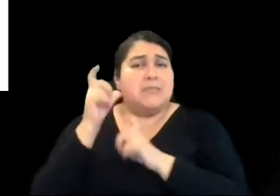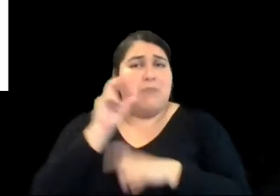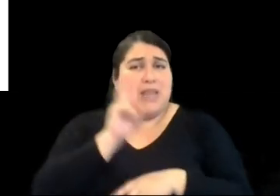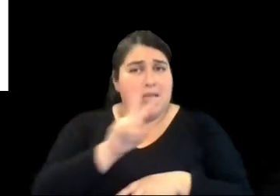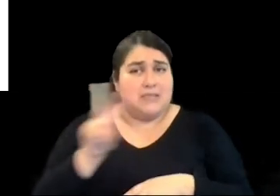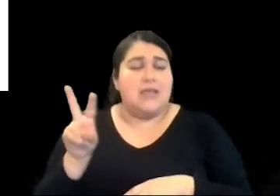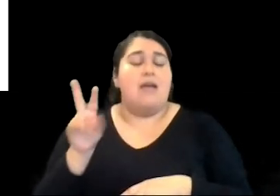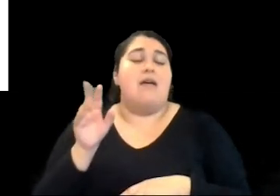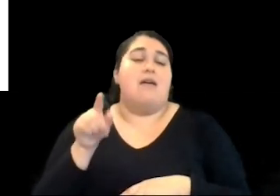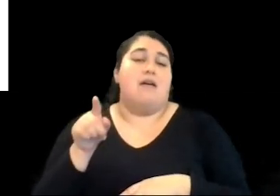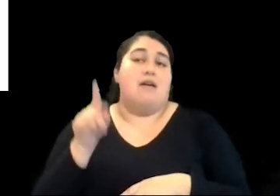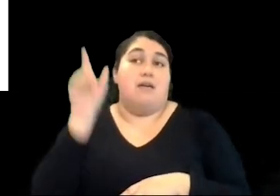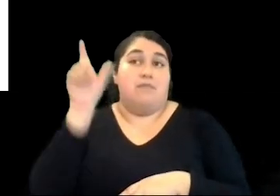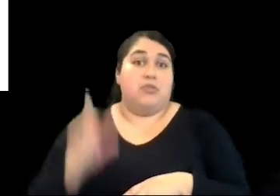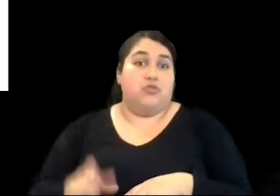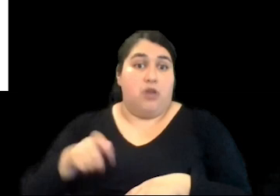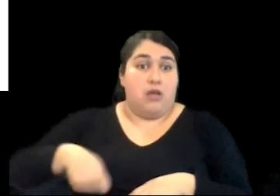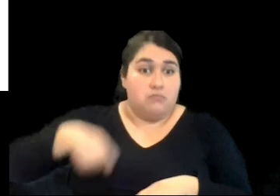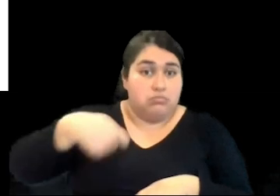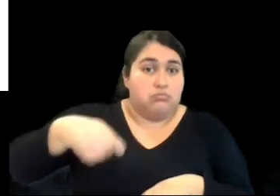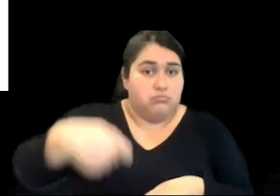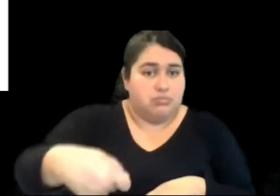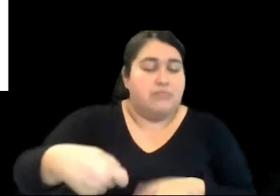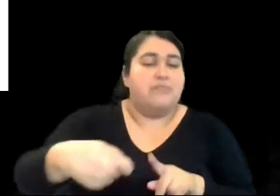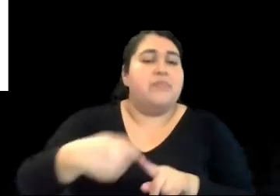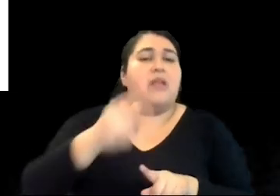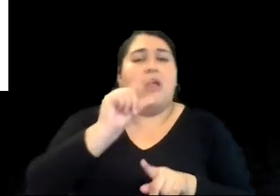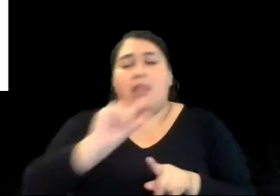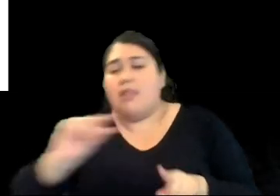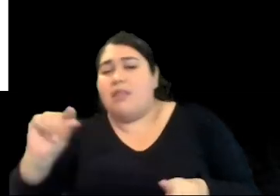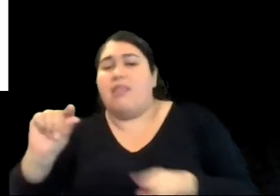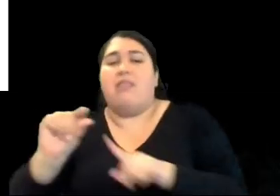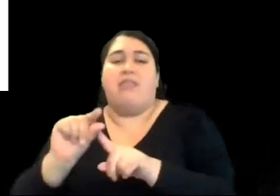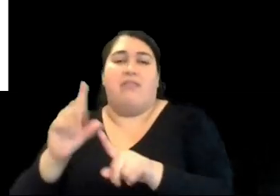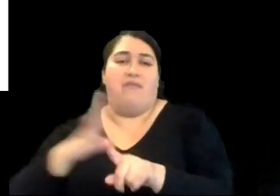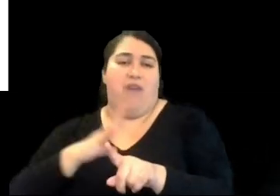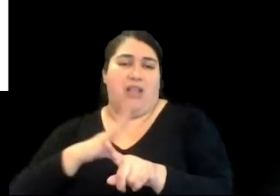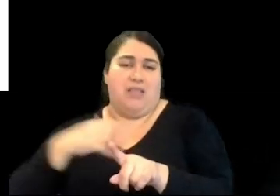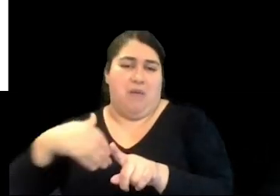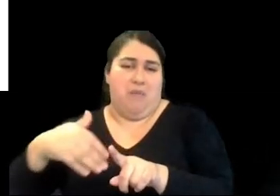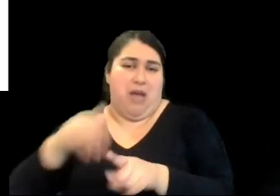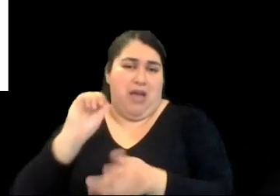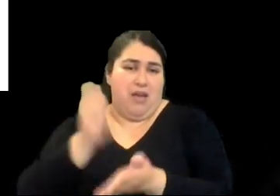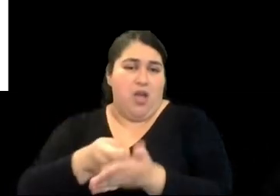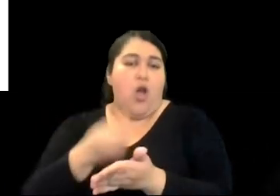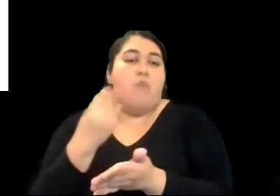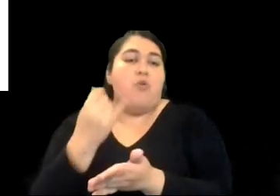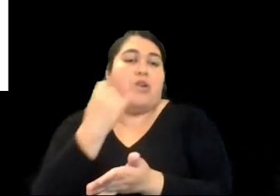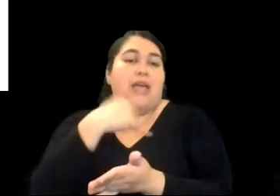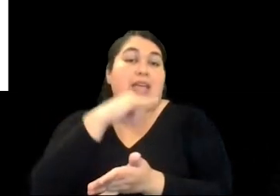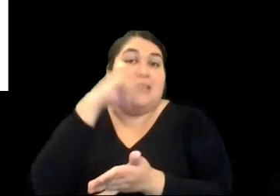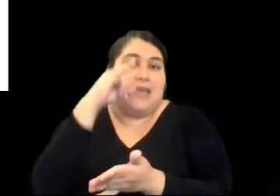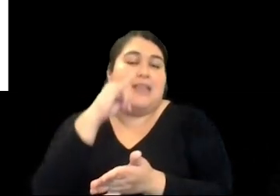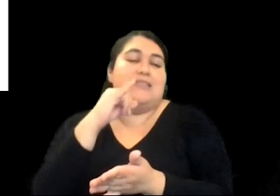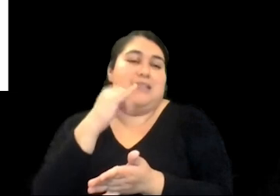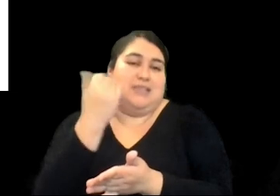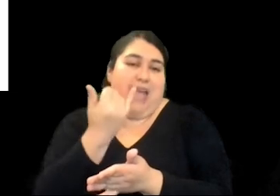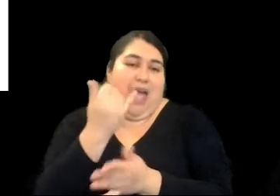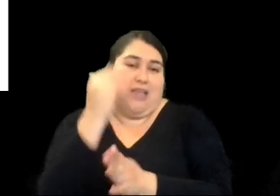contribuyente refinancia, le queda un menor importe a cancelar porque tiene una condonación de los intereses.